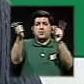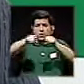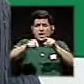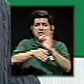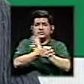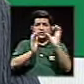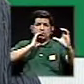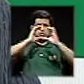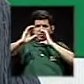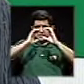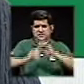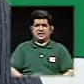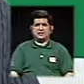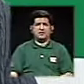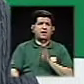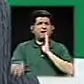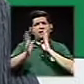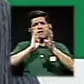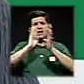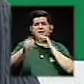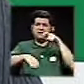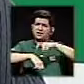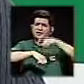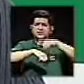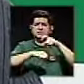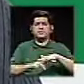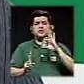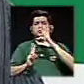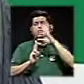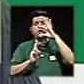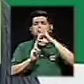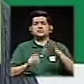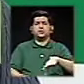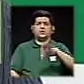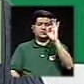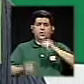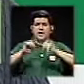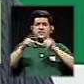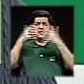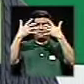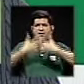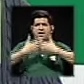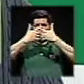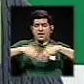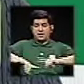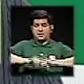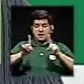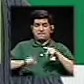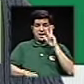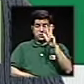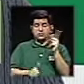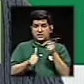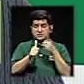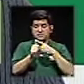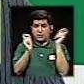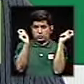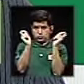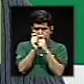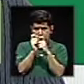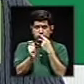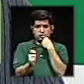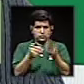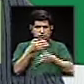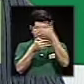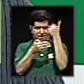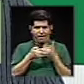telecomunicaciones que se hablaba de la posibilidad de elegir entre otras empresas pero en estos tres primeros puntos que que